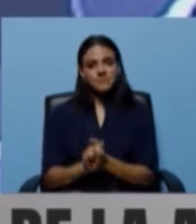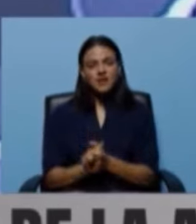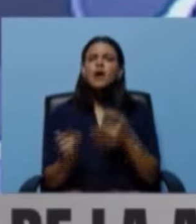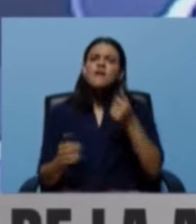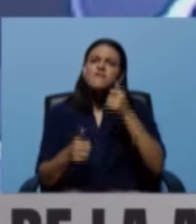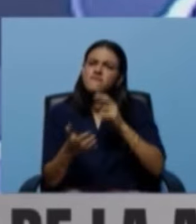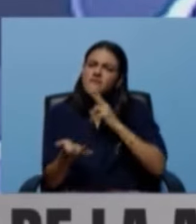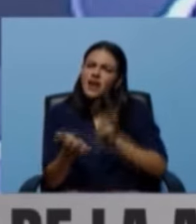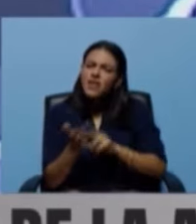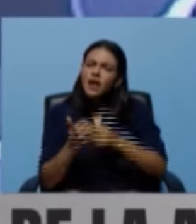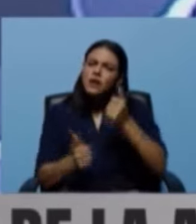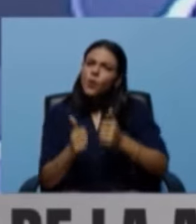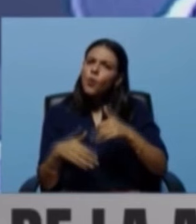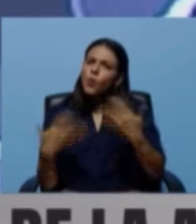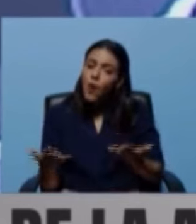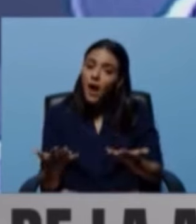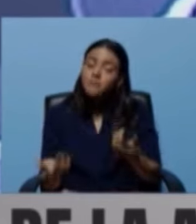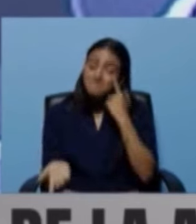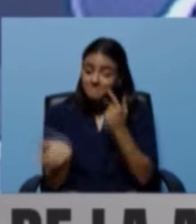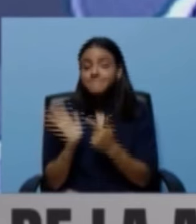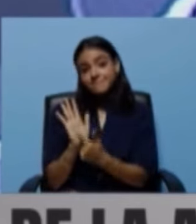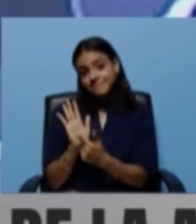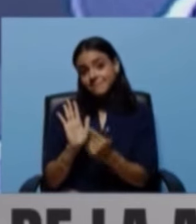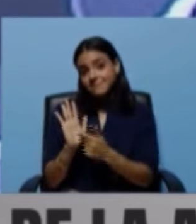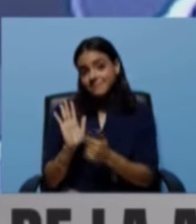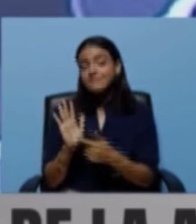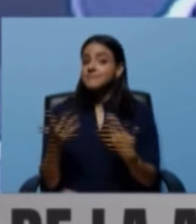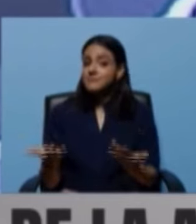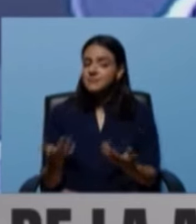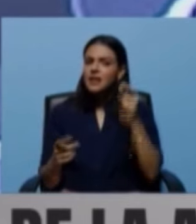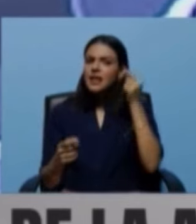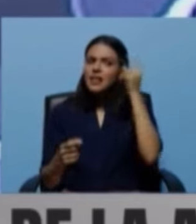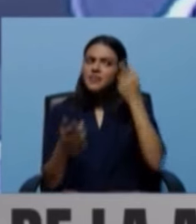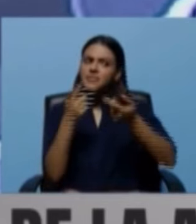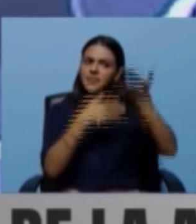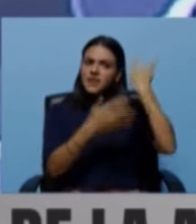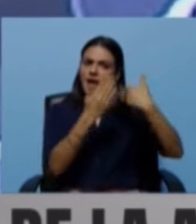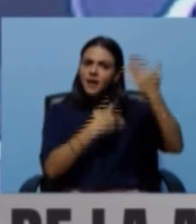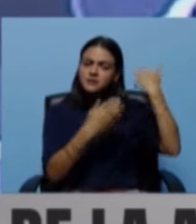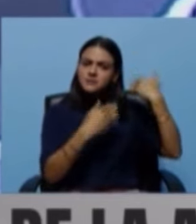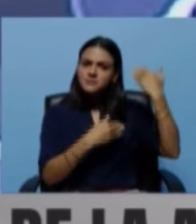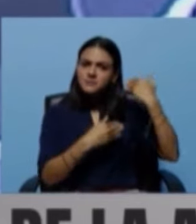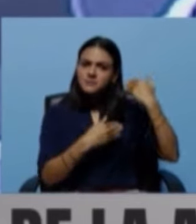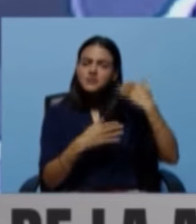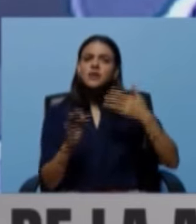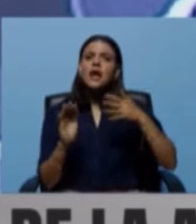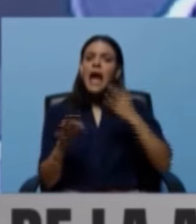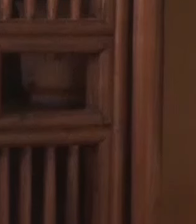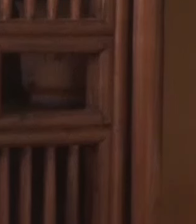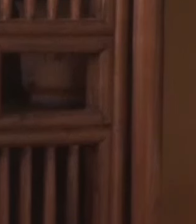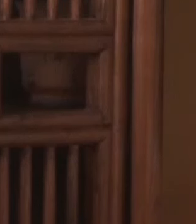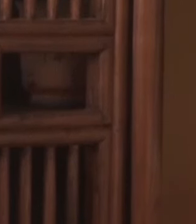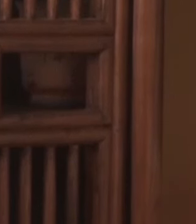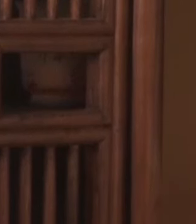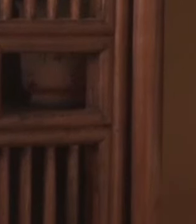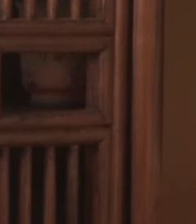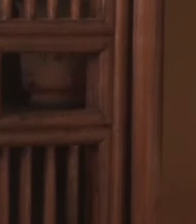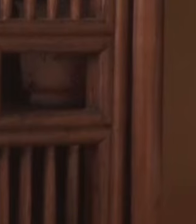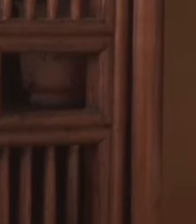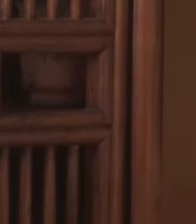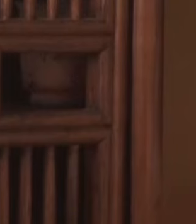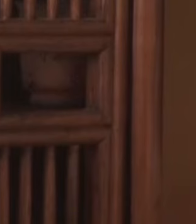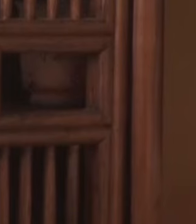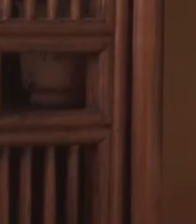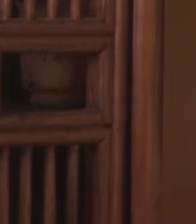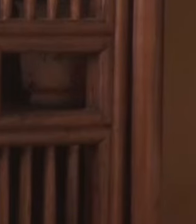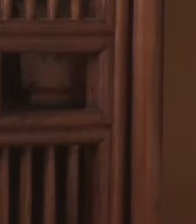transmisión televisada, Rodríguez aseguró que representantes del gobierno de Maduro fueron contactados por interlocutores de Urrutia, quien manifestaba su deseo